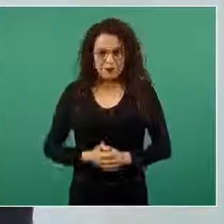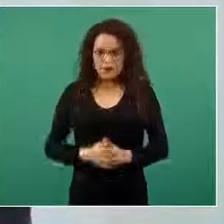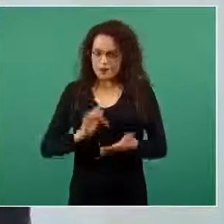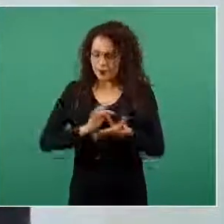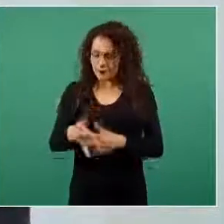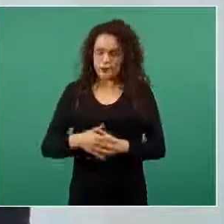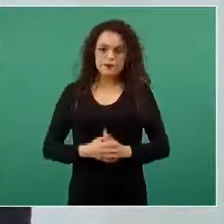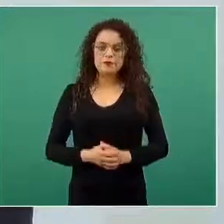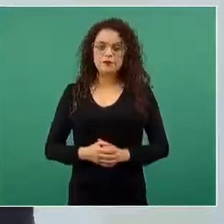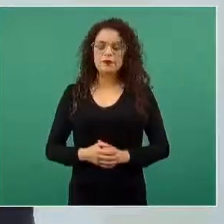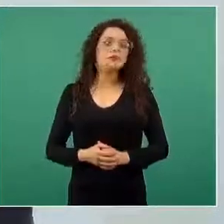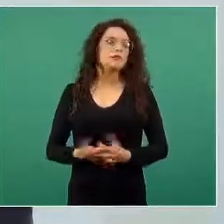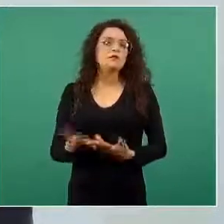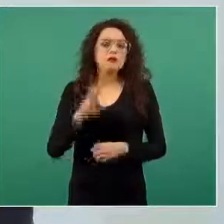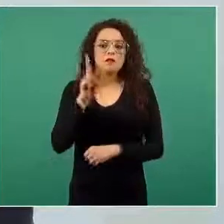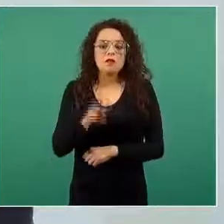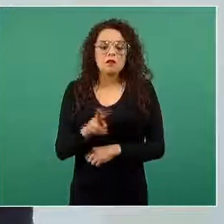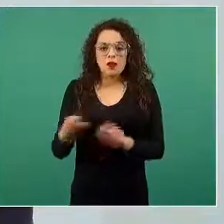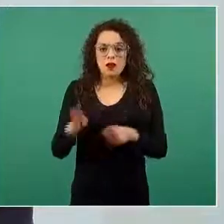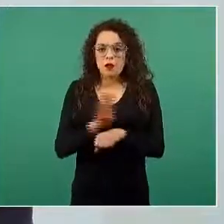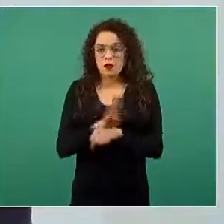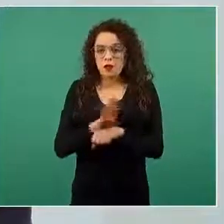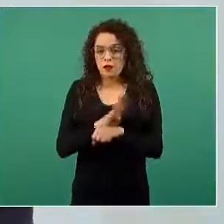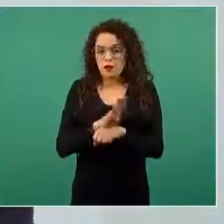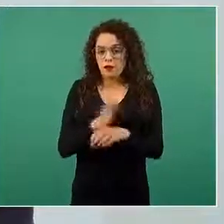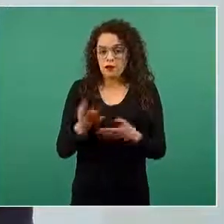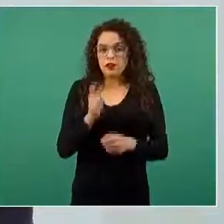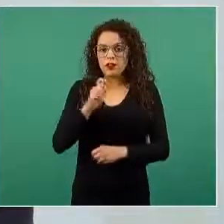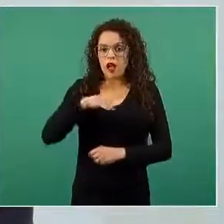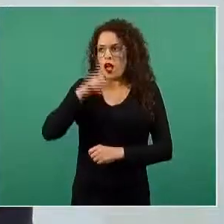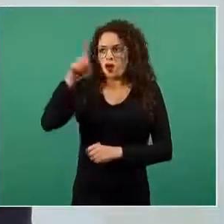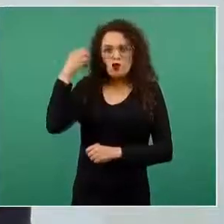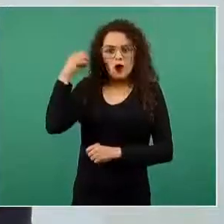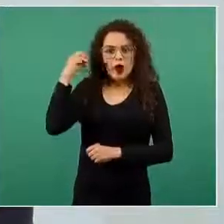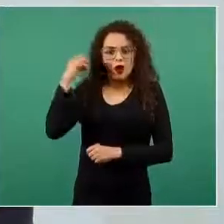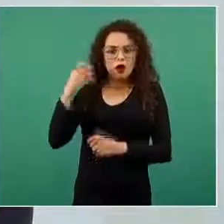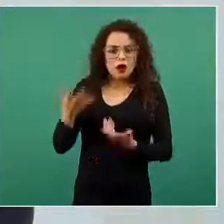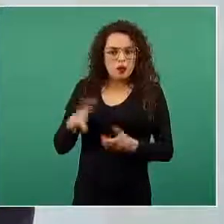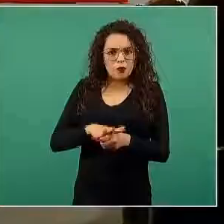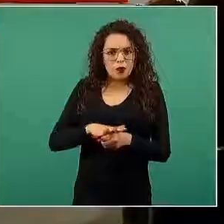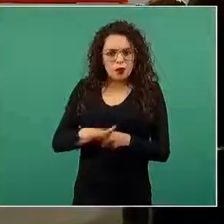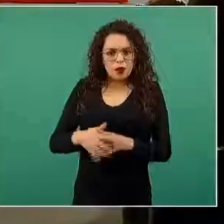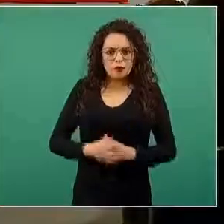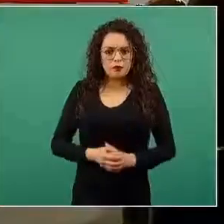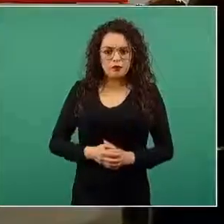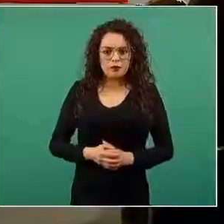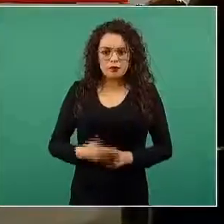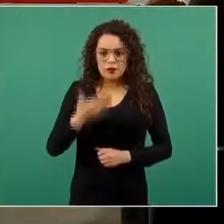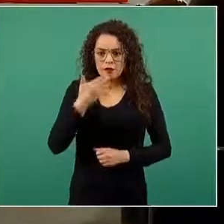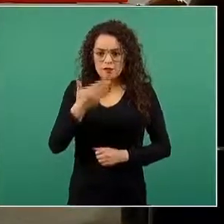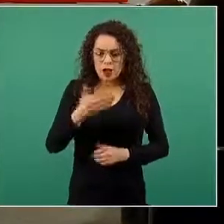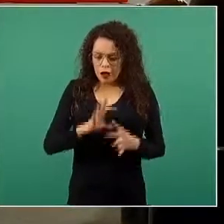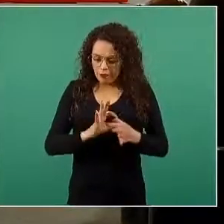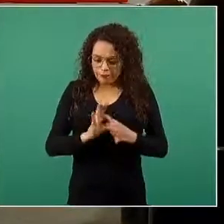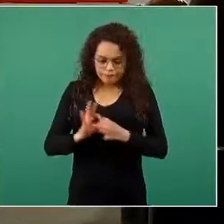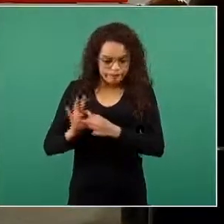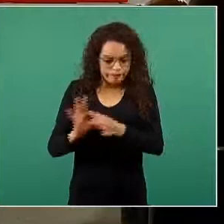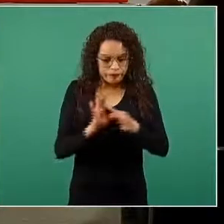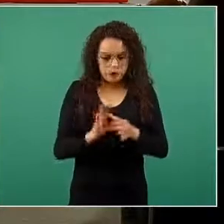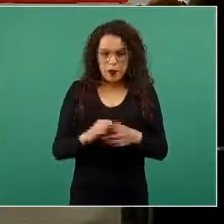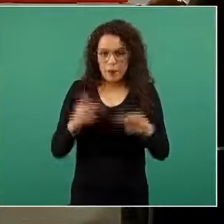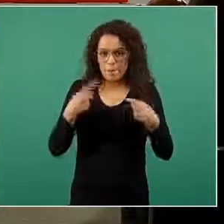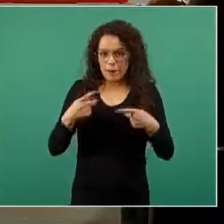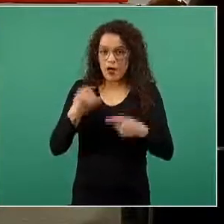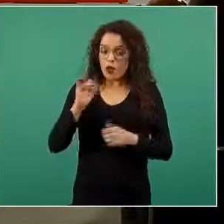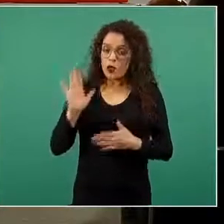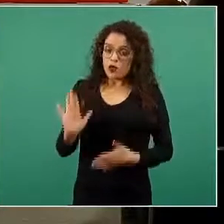Una de las grandes ventajas que tenemos en Oaxaca es la gran cohesión que tiene la gente y este gran compromiso que